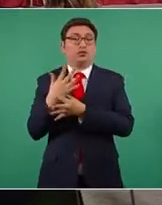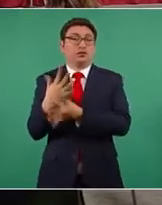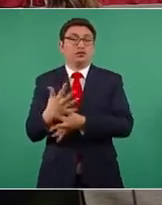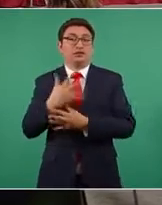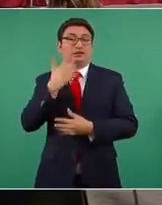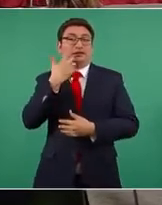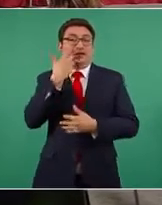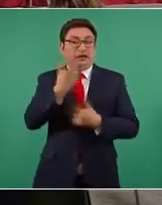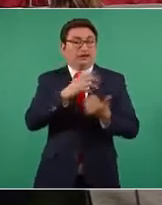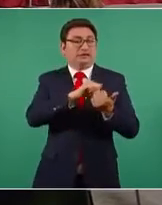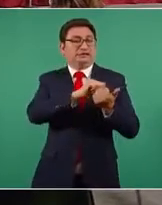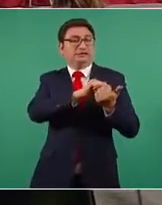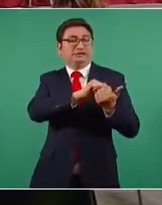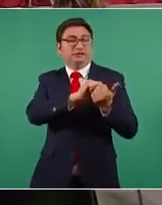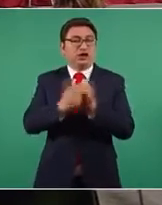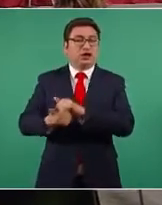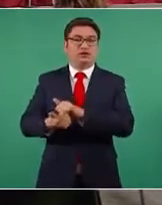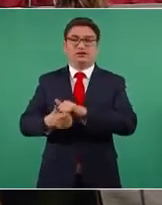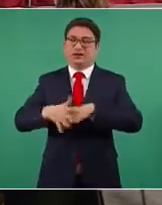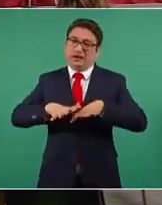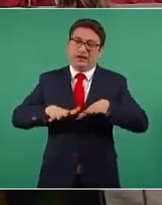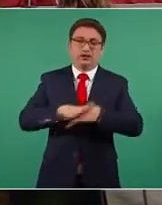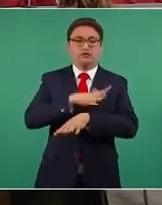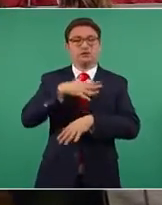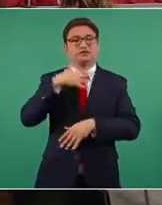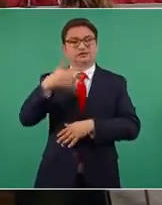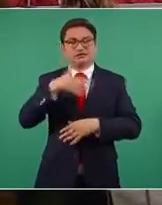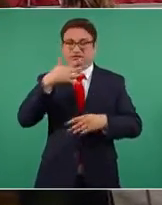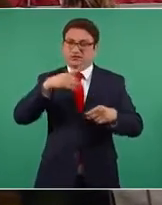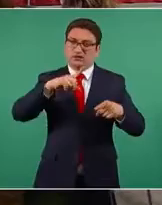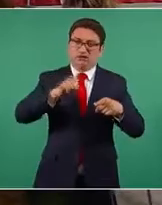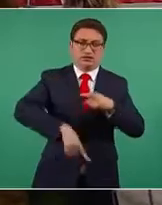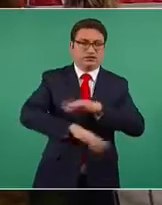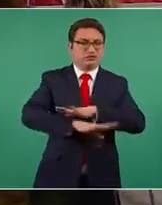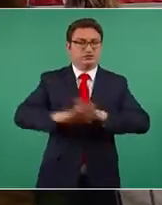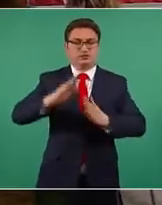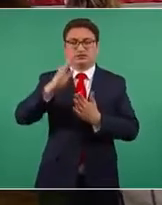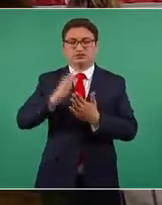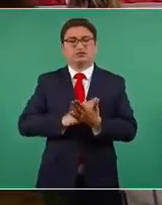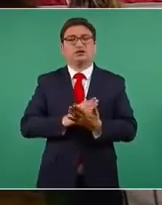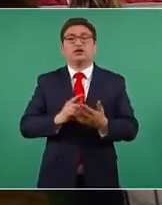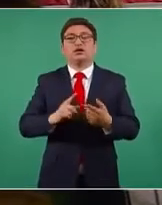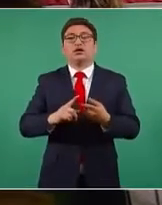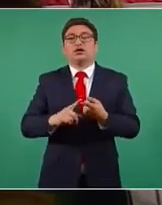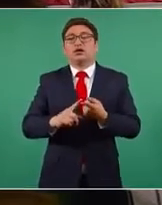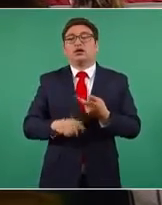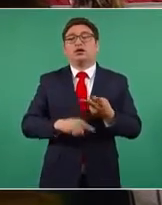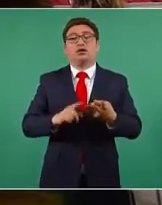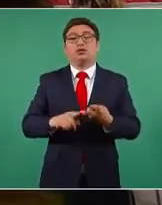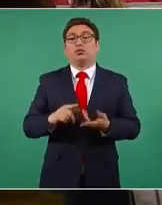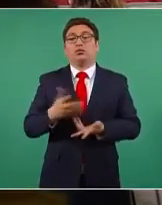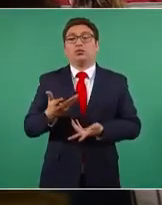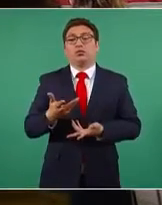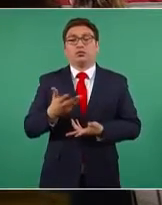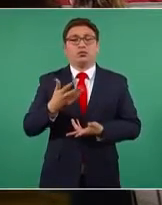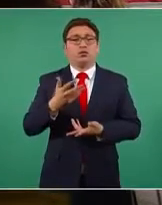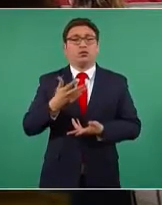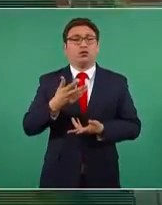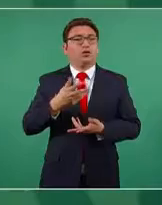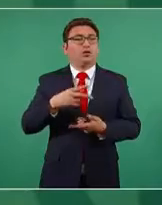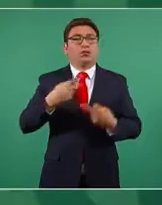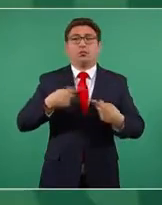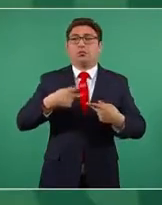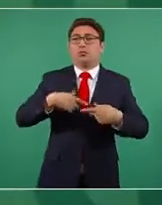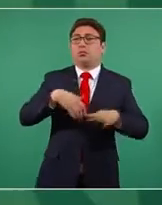transformación, que se acabe la corrupción, que no haya